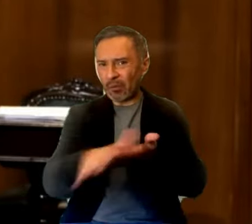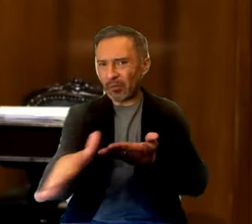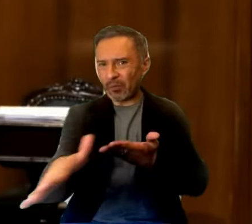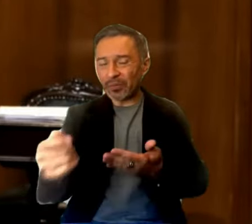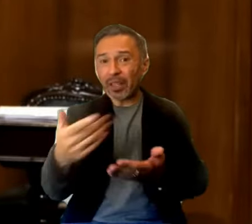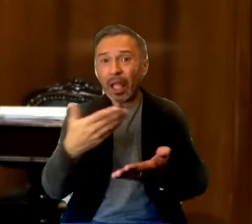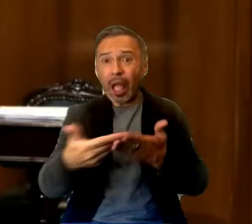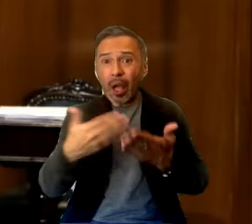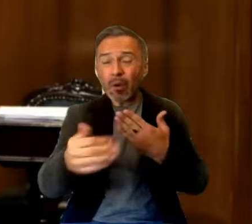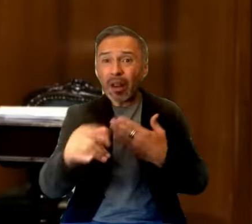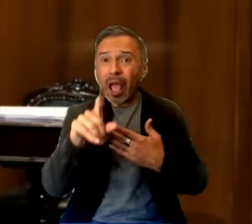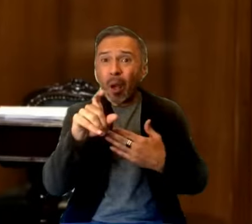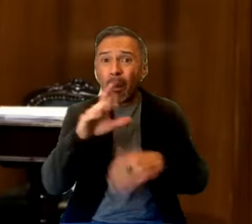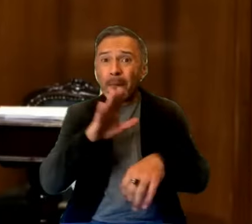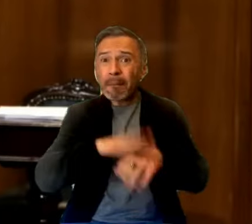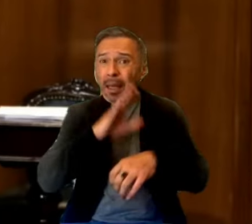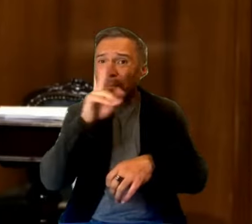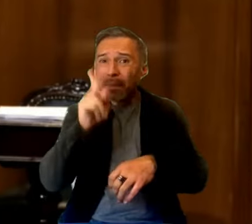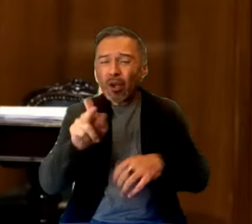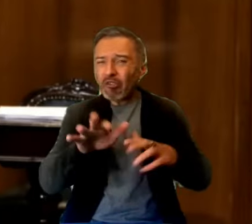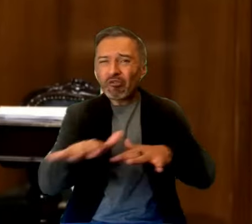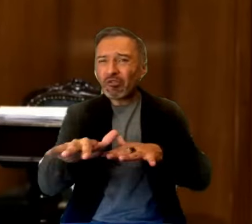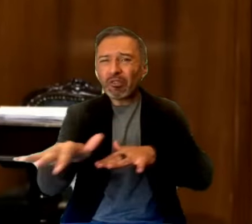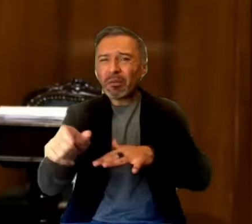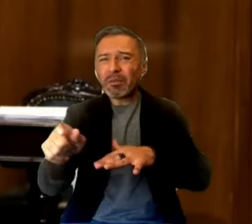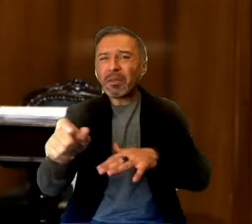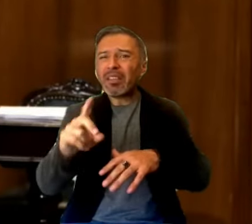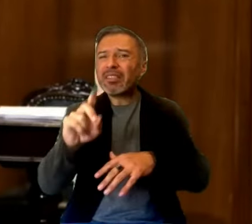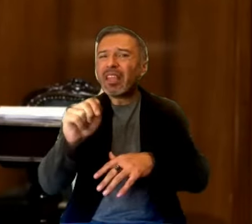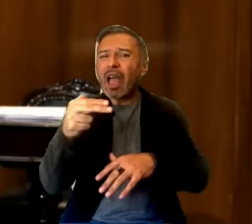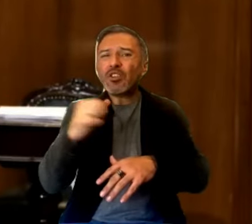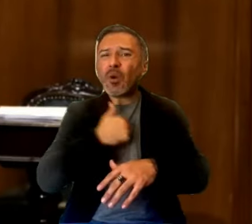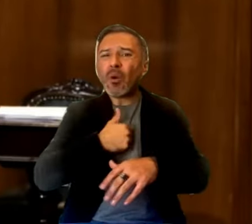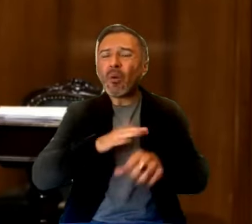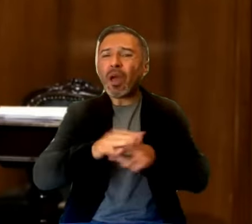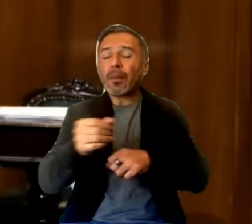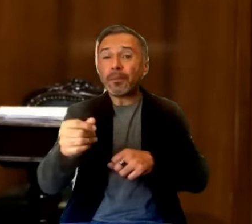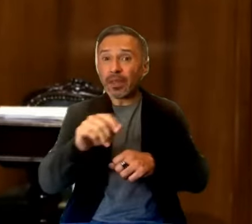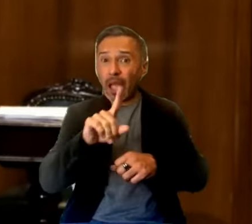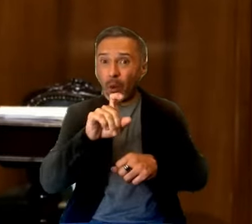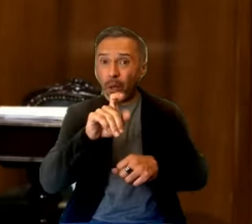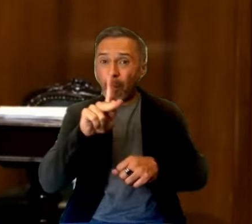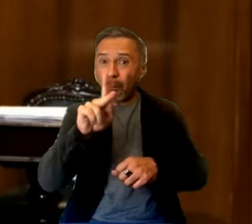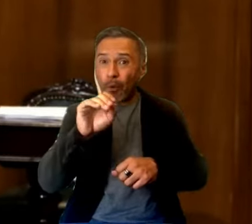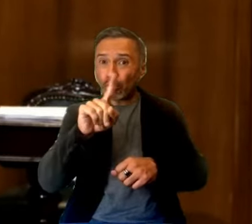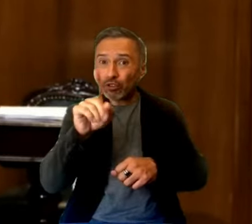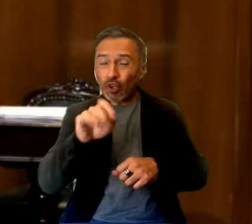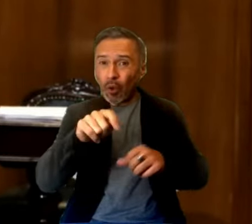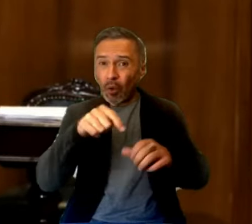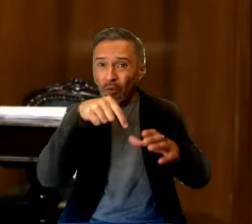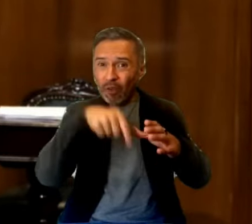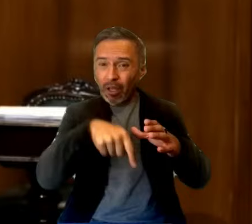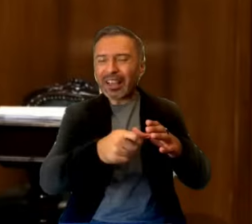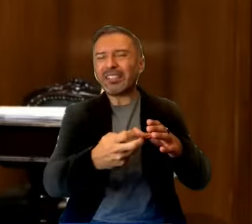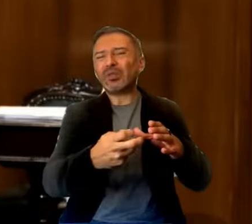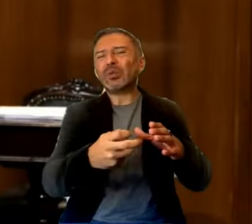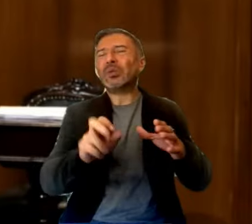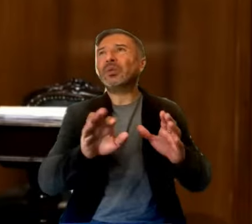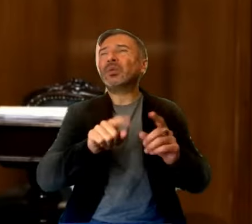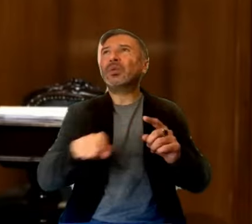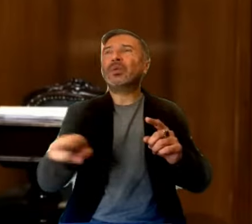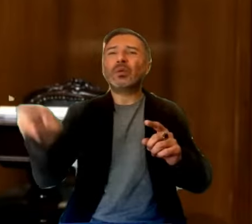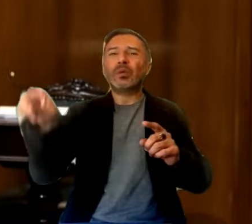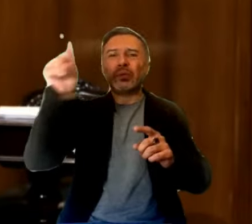más daño le hace al medio ambiente, es el agua de pozos. Esa es el agua que más daña al medio ambiente. Sin embargo,